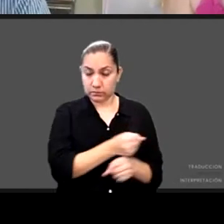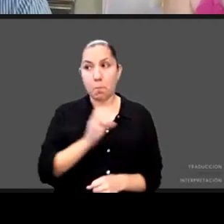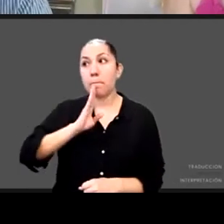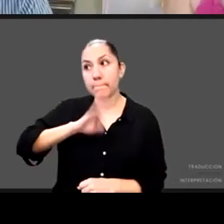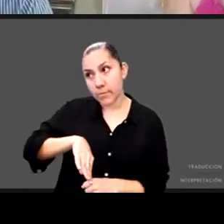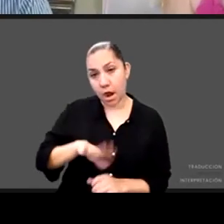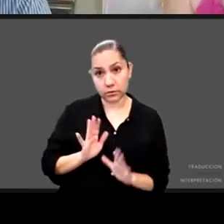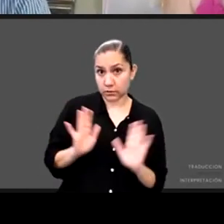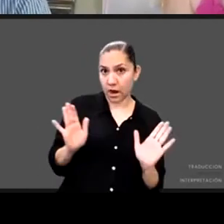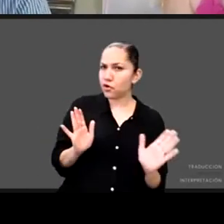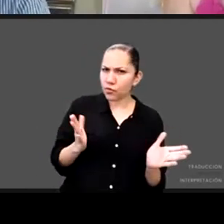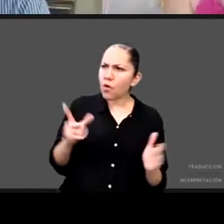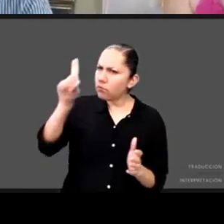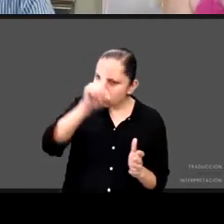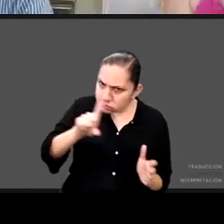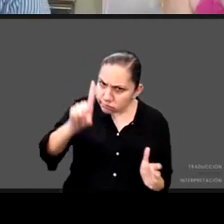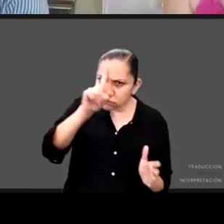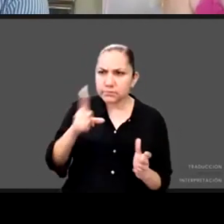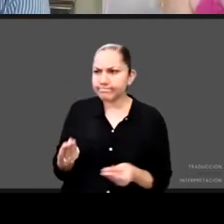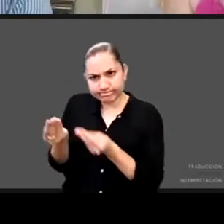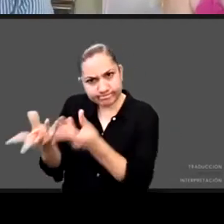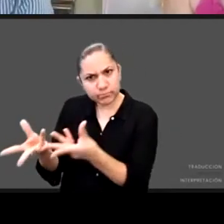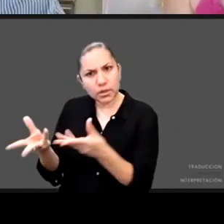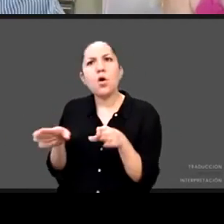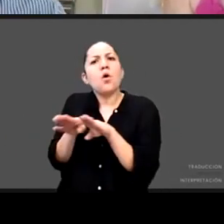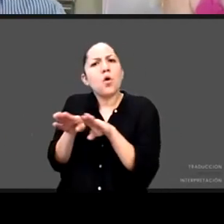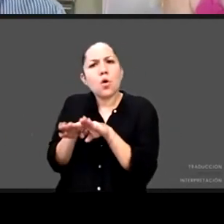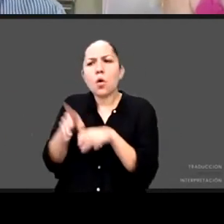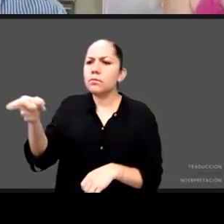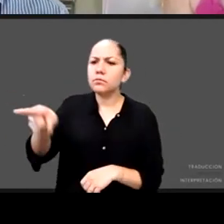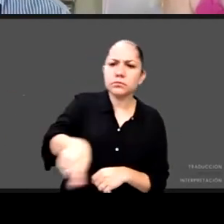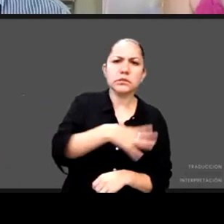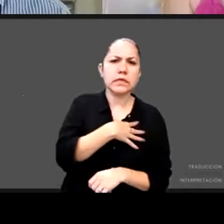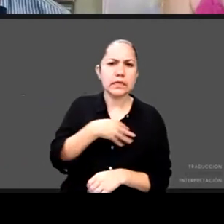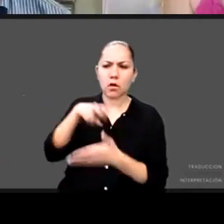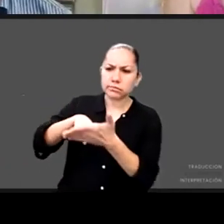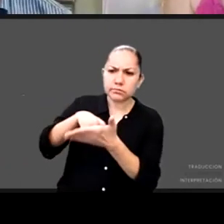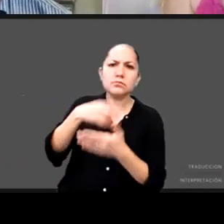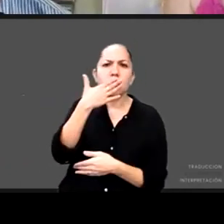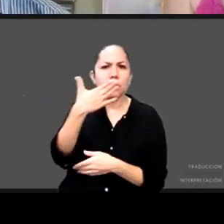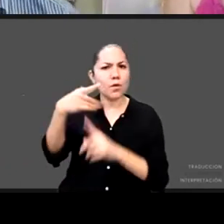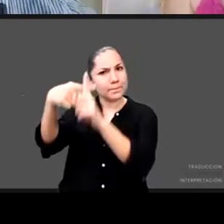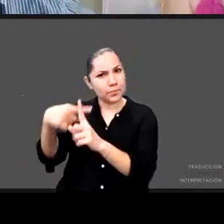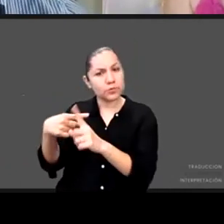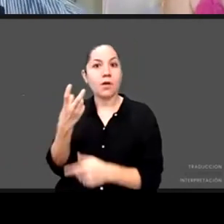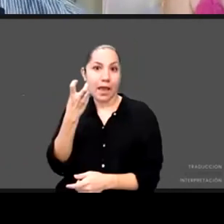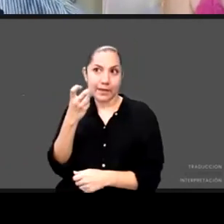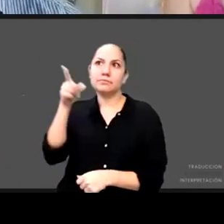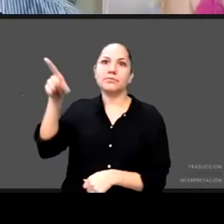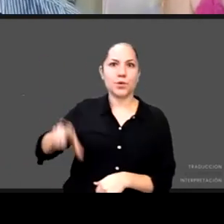criar sin violencia a través, digamos, de políticas públicas que fortalezcan la crianza positiva,